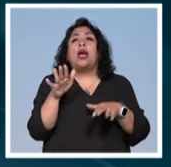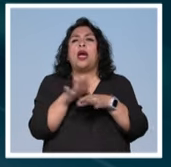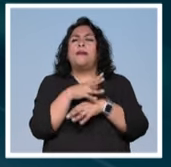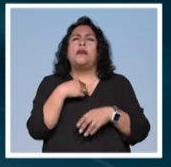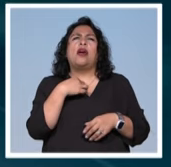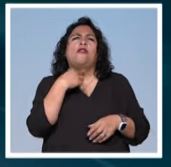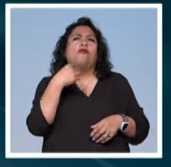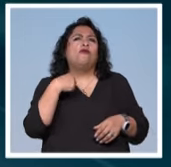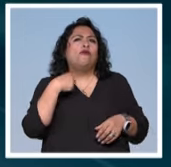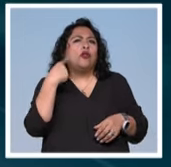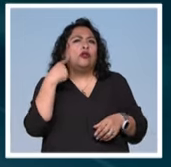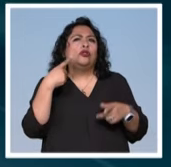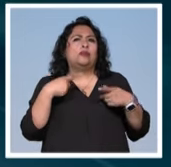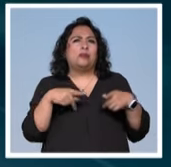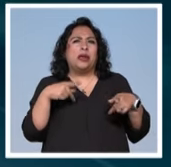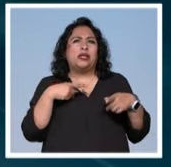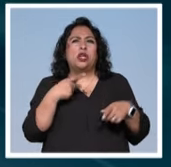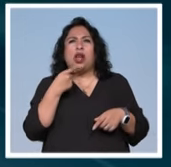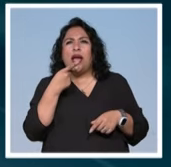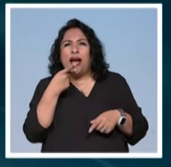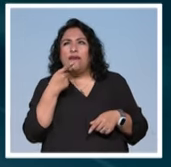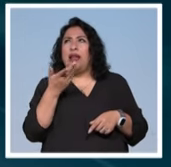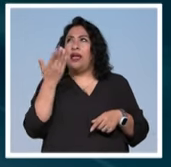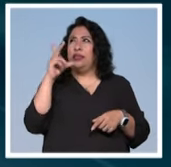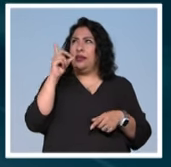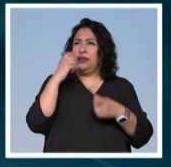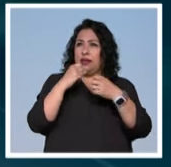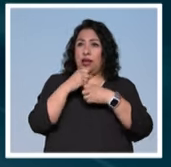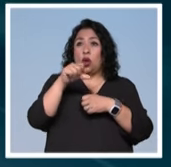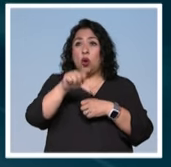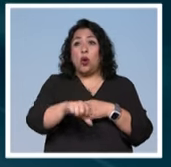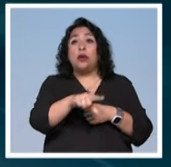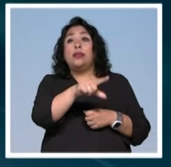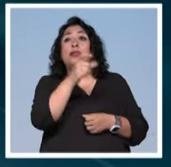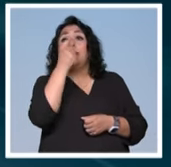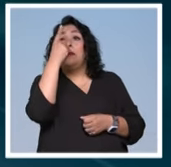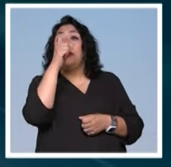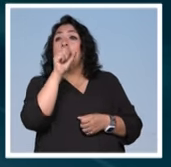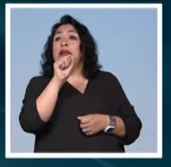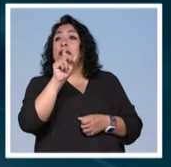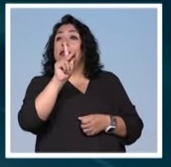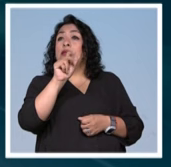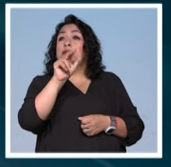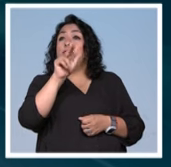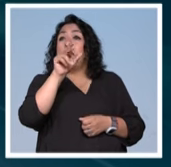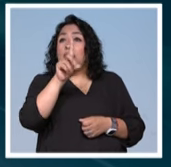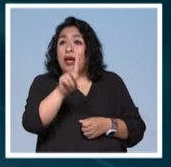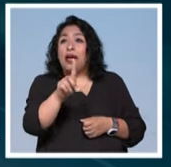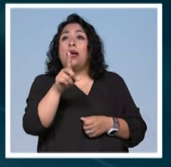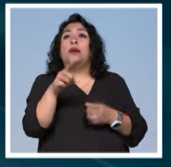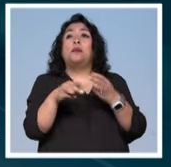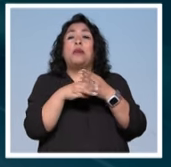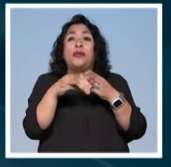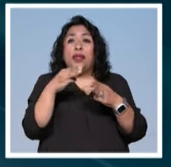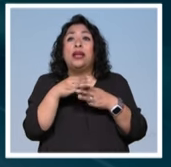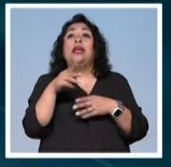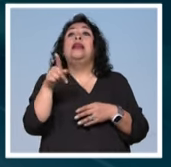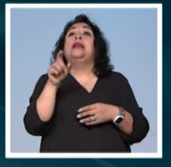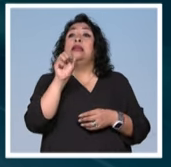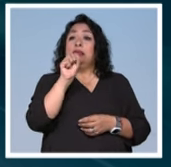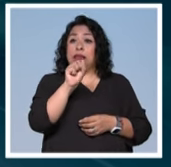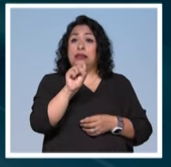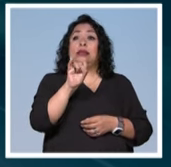entonación de la gente cuando habla de hace 30 años al creador de spa también estoy viendo aquí entre los materiales St